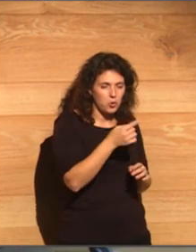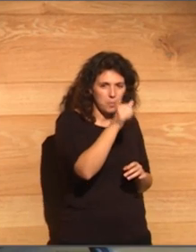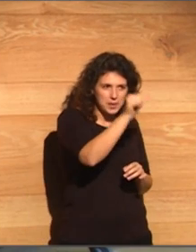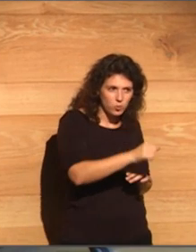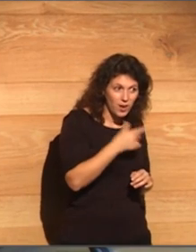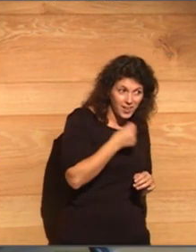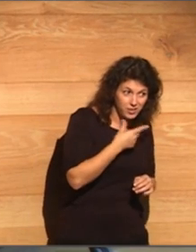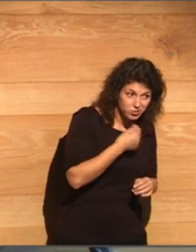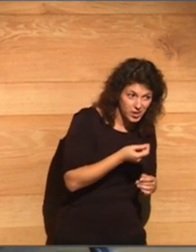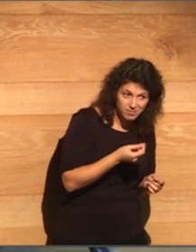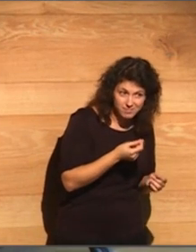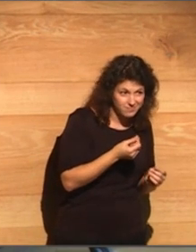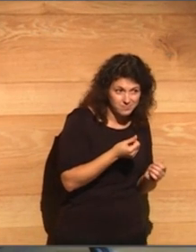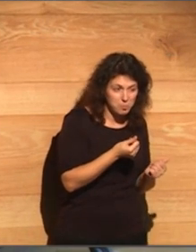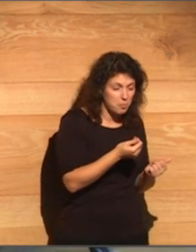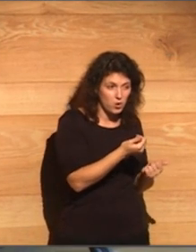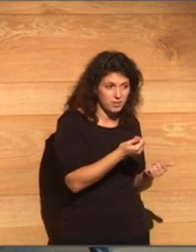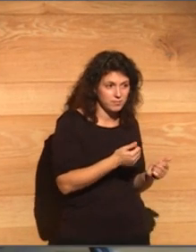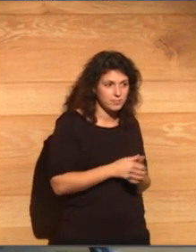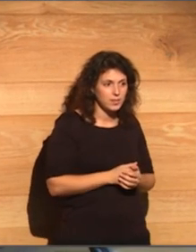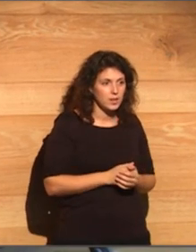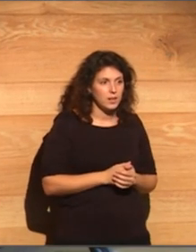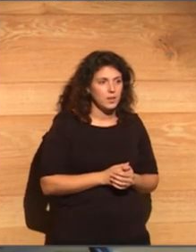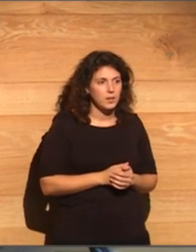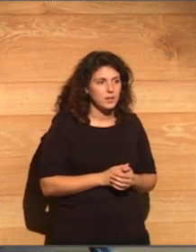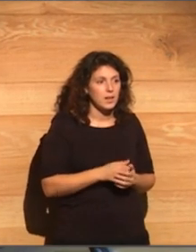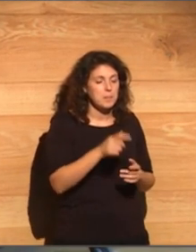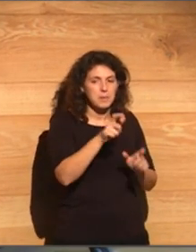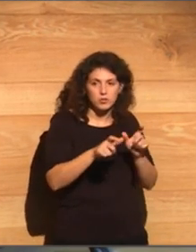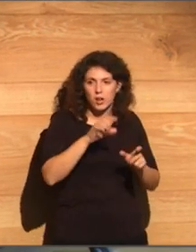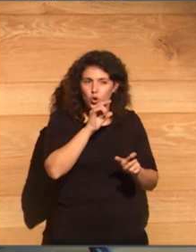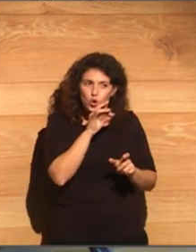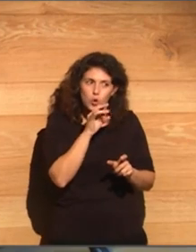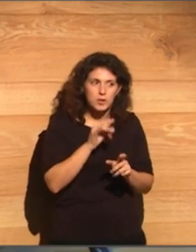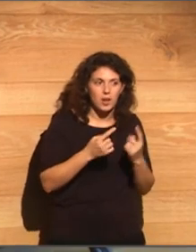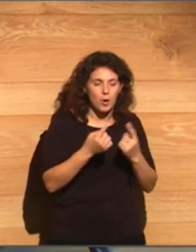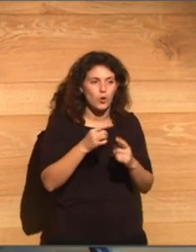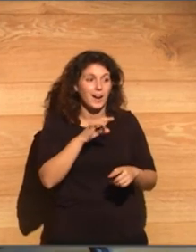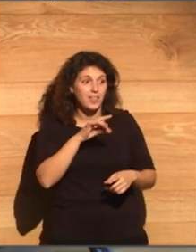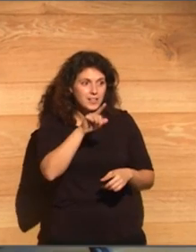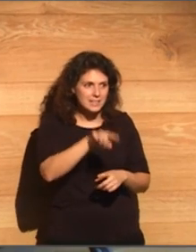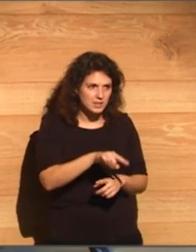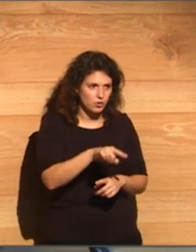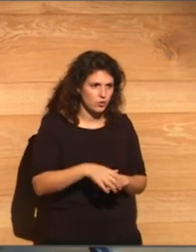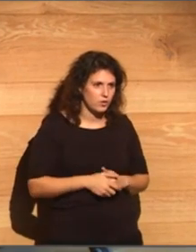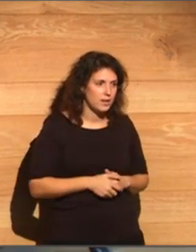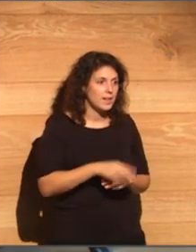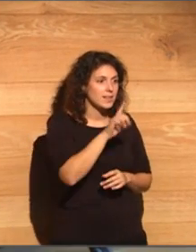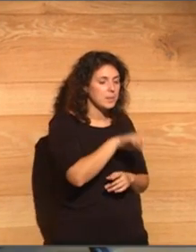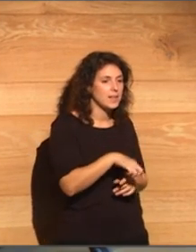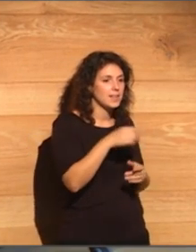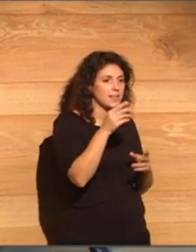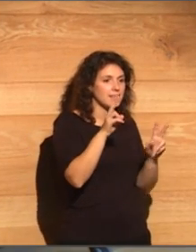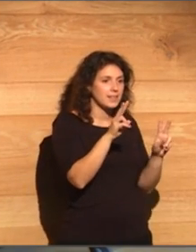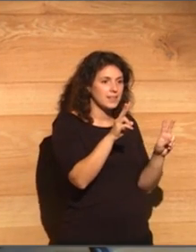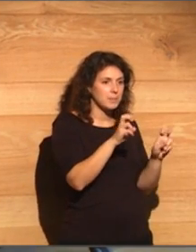No es graciosa, ¿no? No es muy graciosa. No es graciosa, ¿no? Y fíjate pues sí que hay cómicos, pero no es graciosa, ¿no? No, y la parte también de